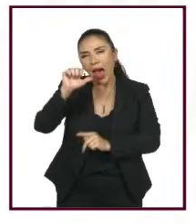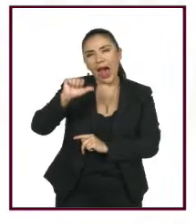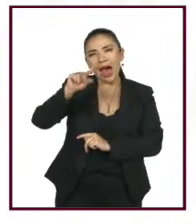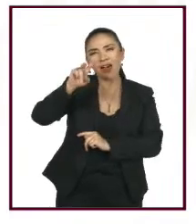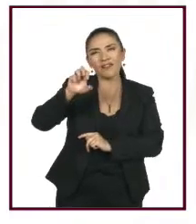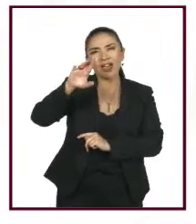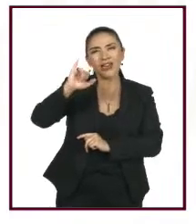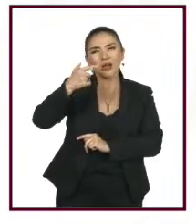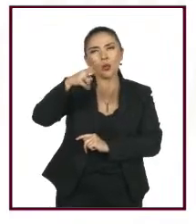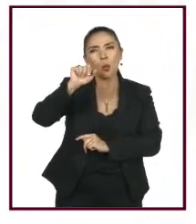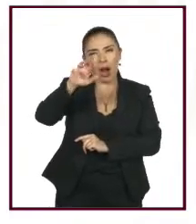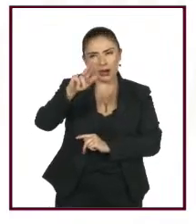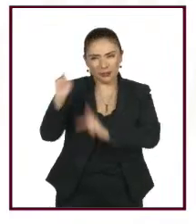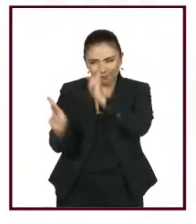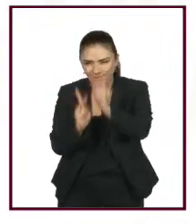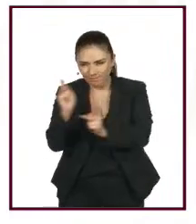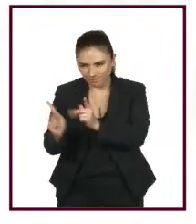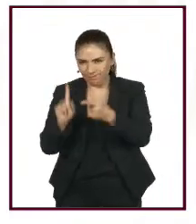comentaba?